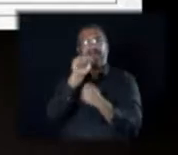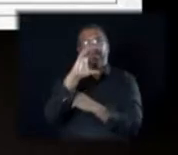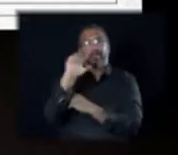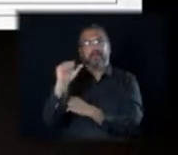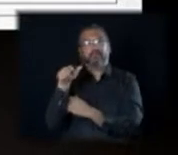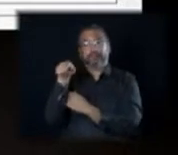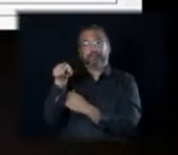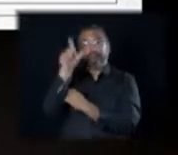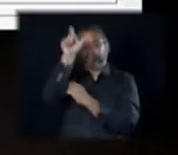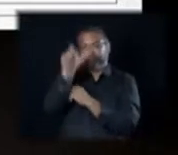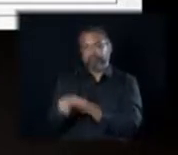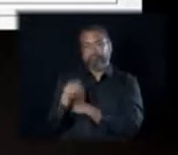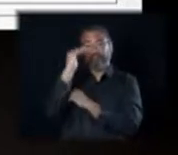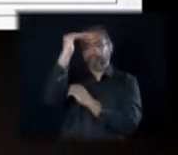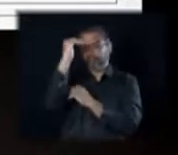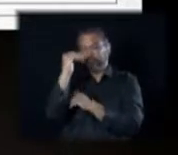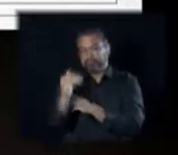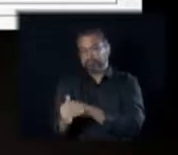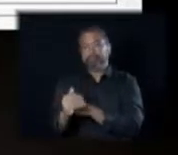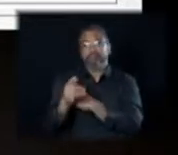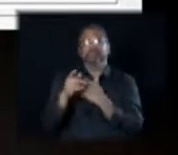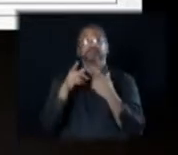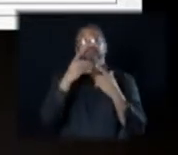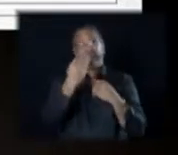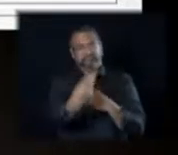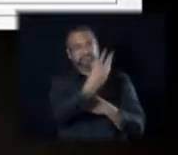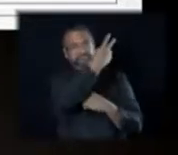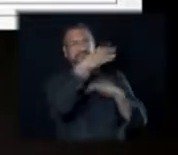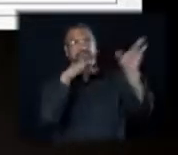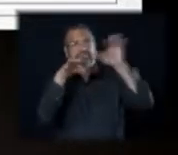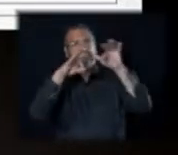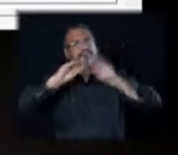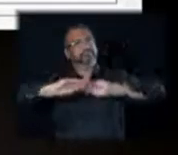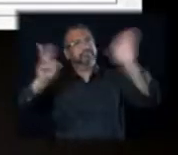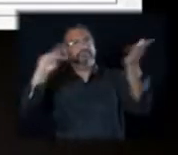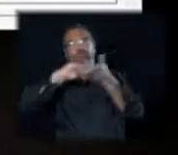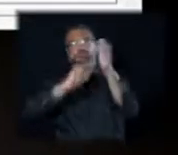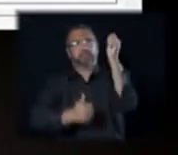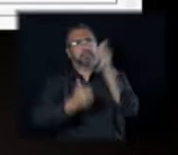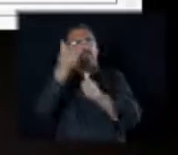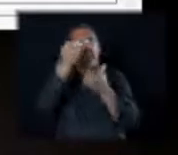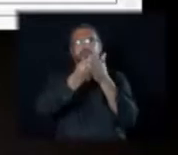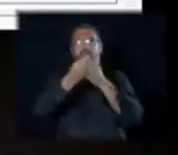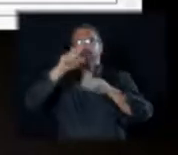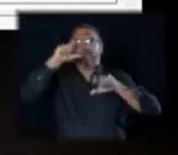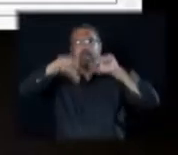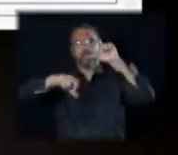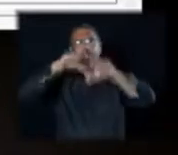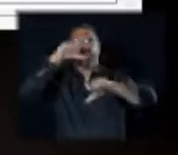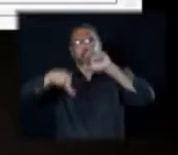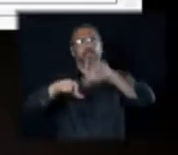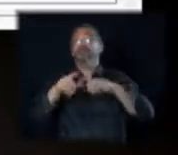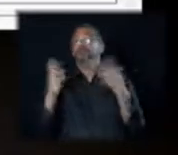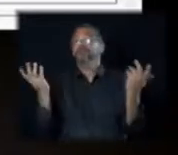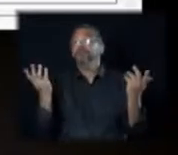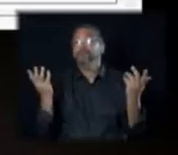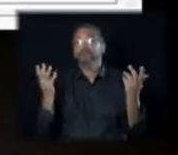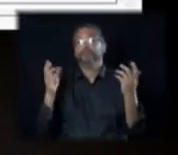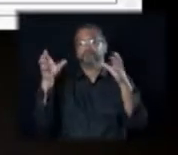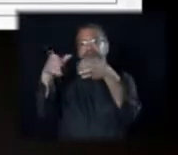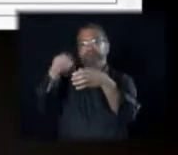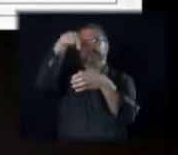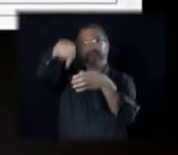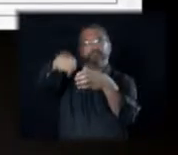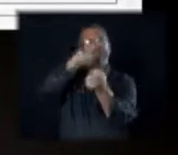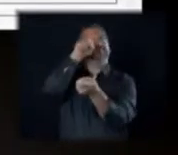No voy a hablar sobre detalles de cada una de las entidades, pero establece claramente que la mayoría de los fondos que están depositados están